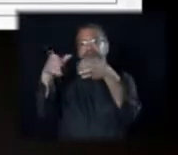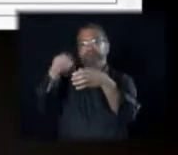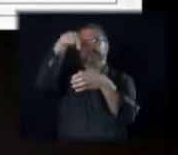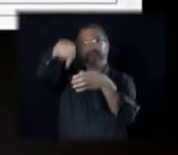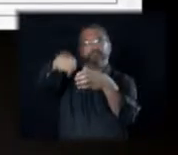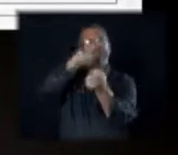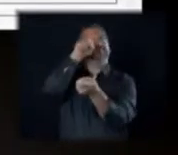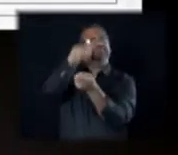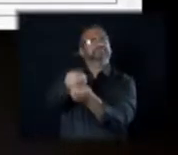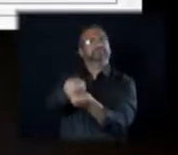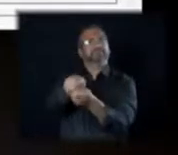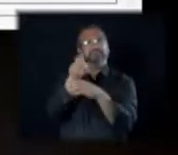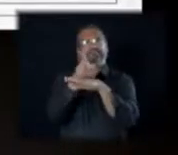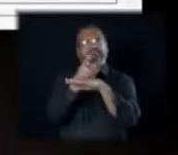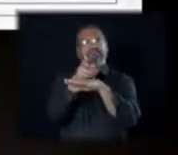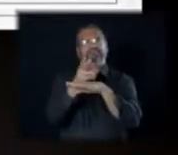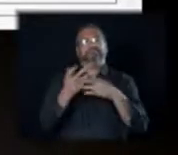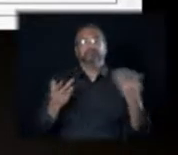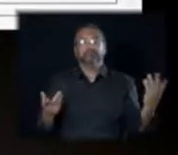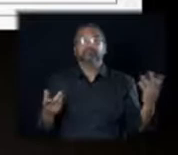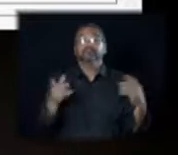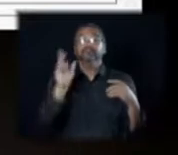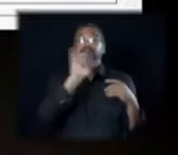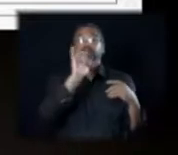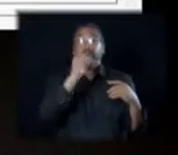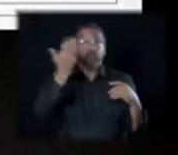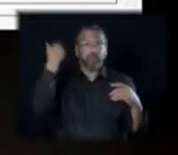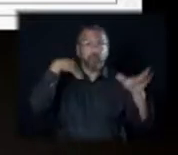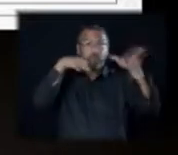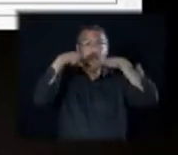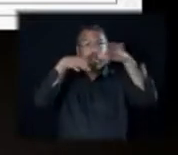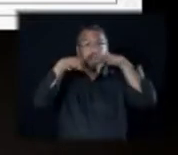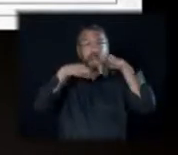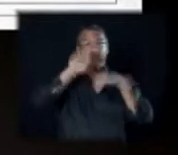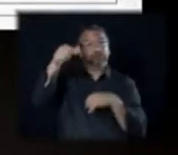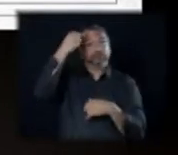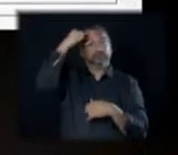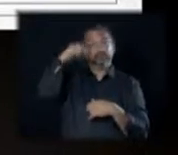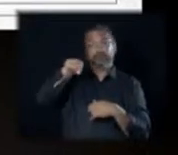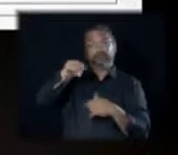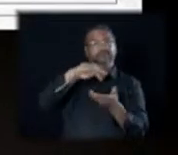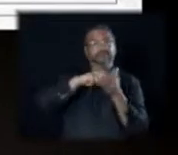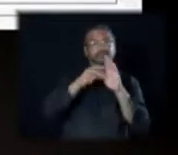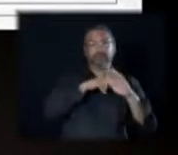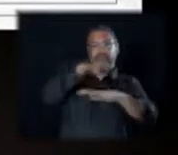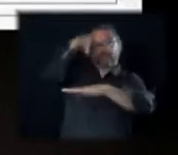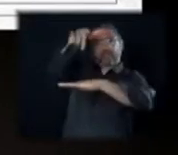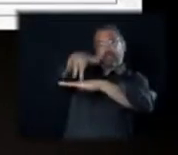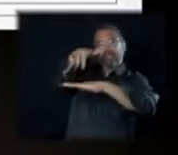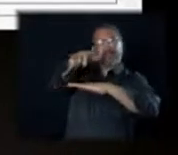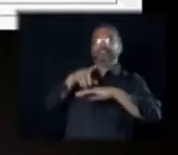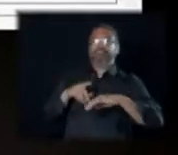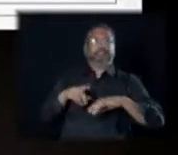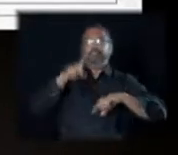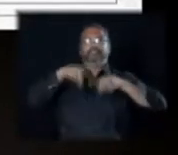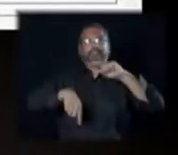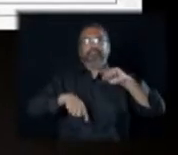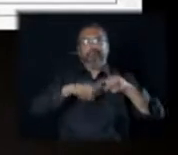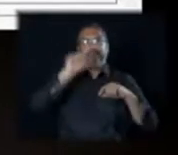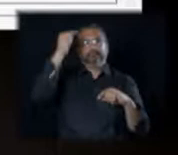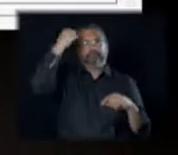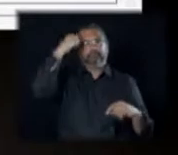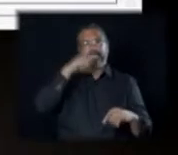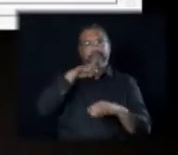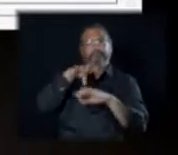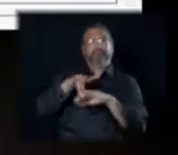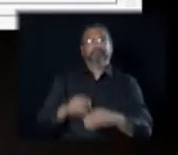adjudicados para propósitos específicos. Como mencioné anteriormente, el gobierno no tiene acceso a estos fondos.